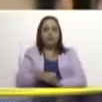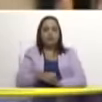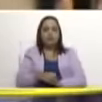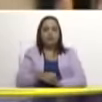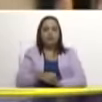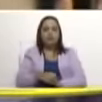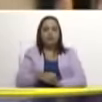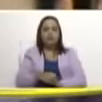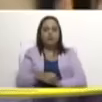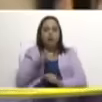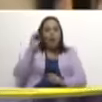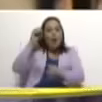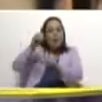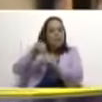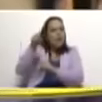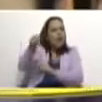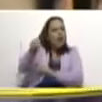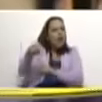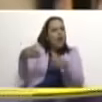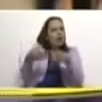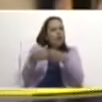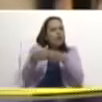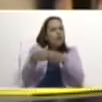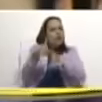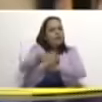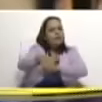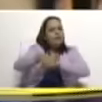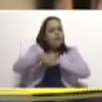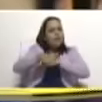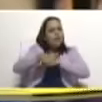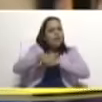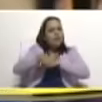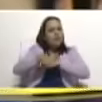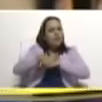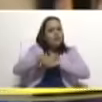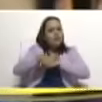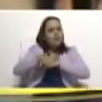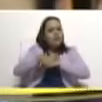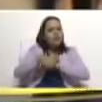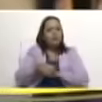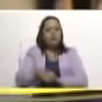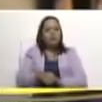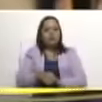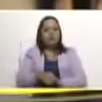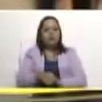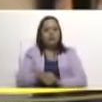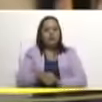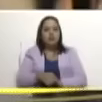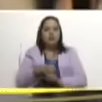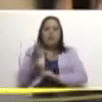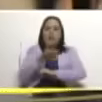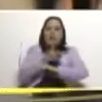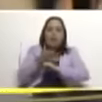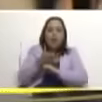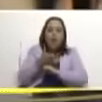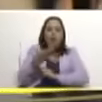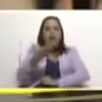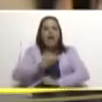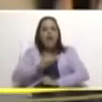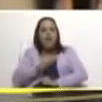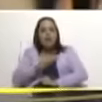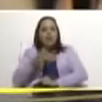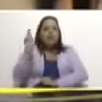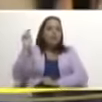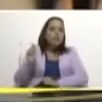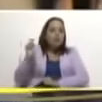Y los objetivos del Imperio Británico, señor gobernador, alcaldes, alcaldesas, diputados,